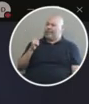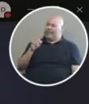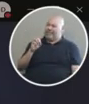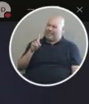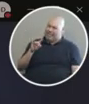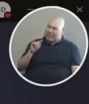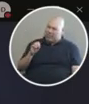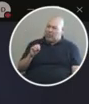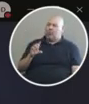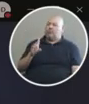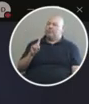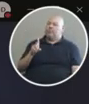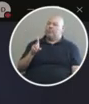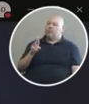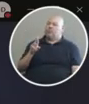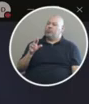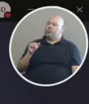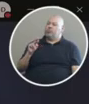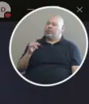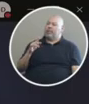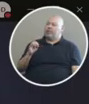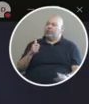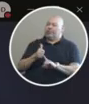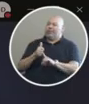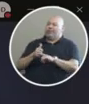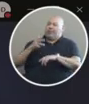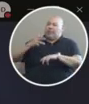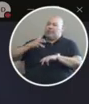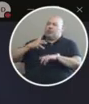sigue siendo un barrio histórico.